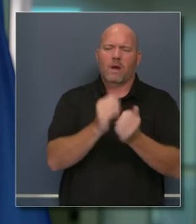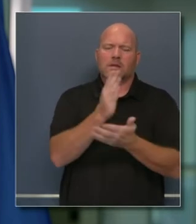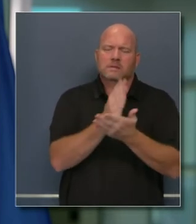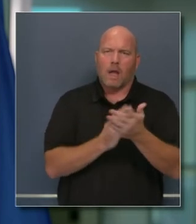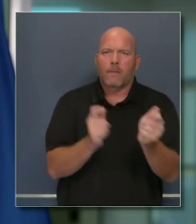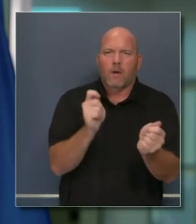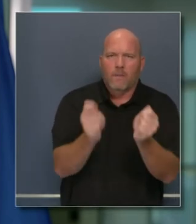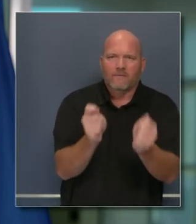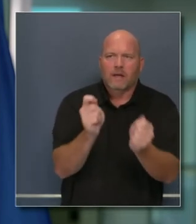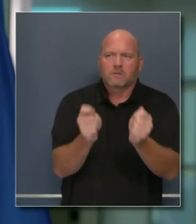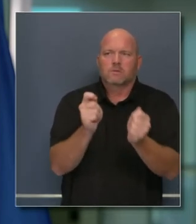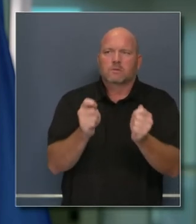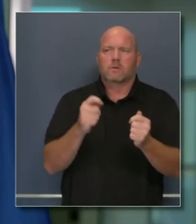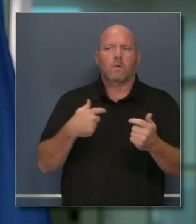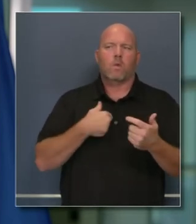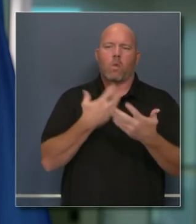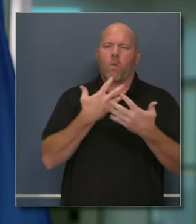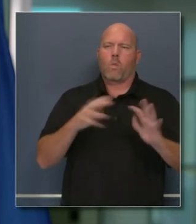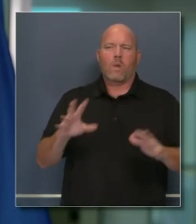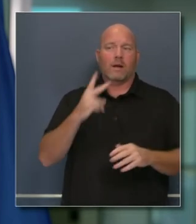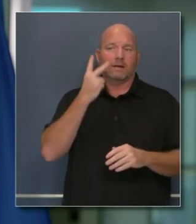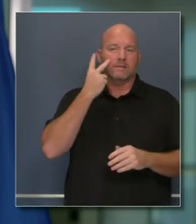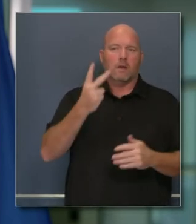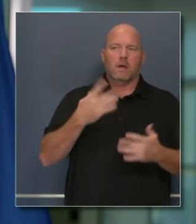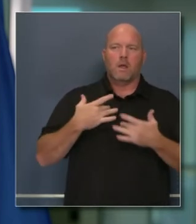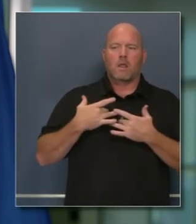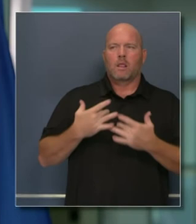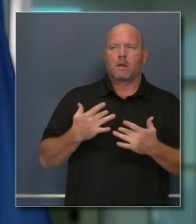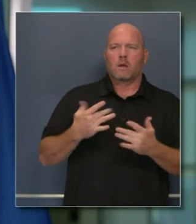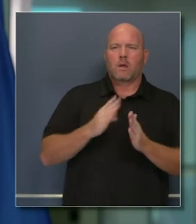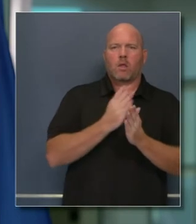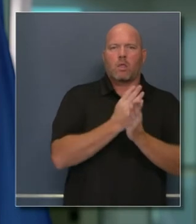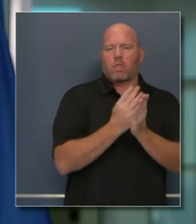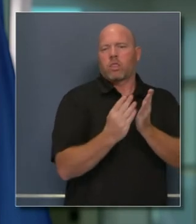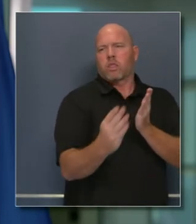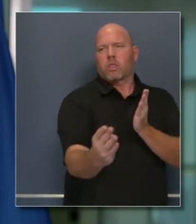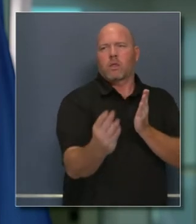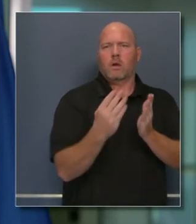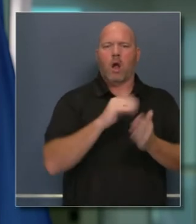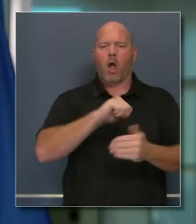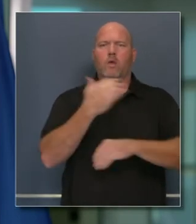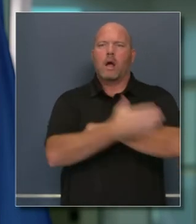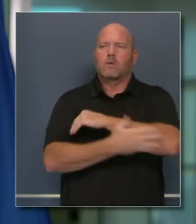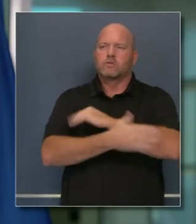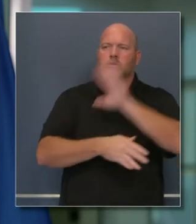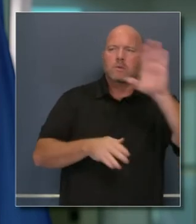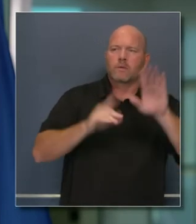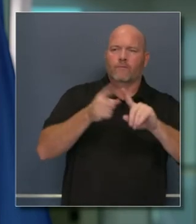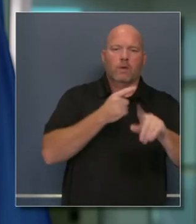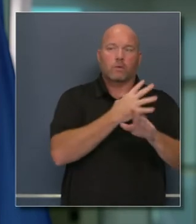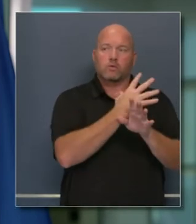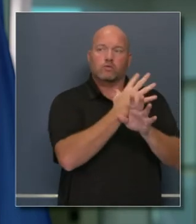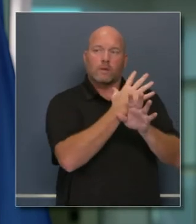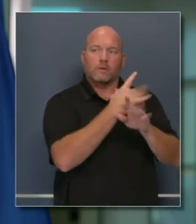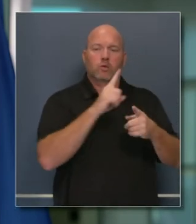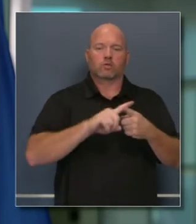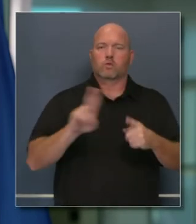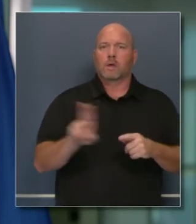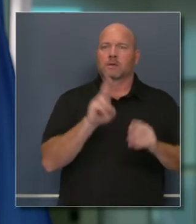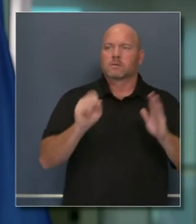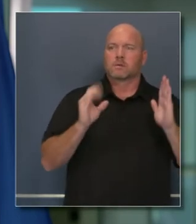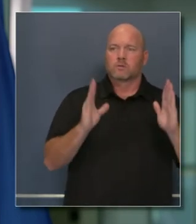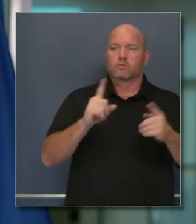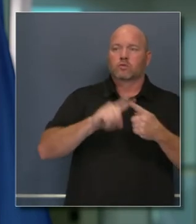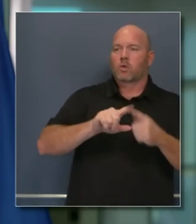bien conscientes de las tendencias que vemos a lo ancho del país y en torno al mundo, de hecho, desde Alemania al Reino